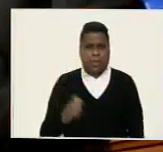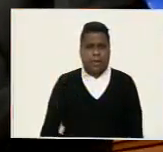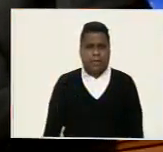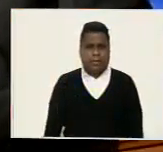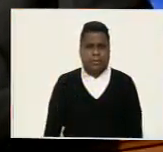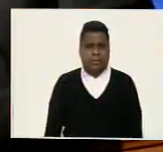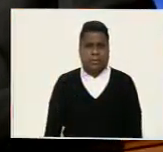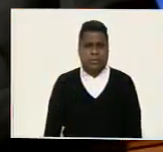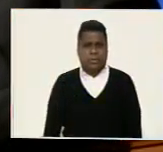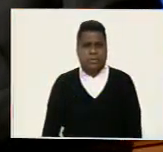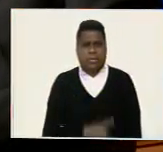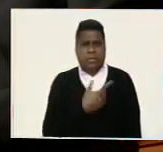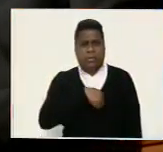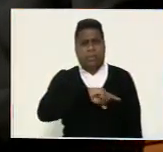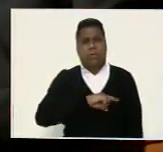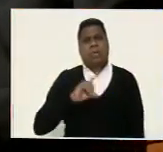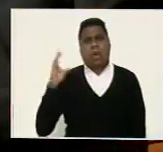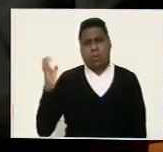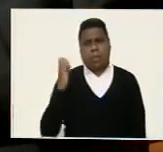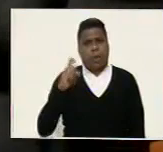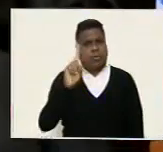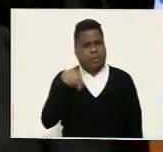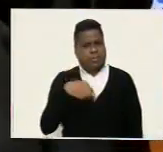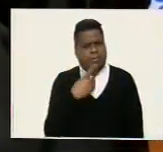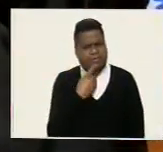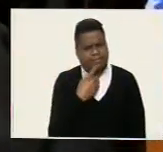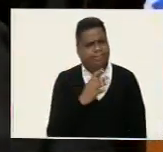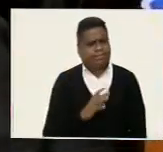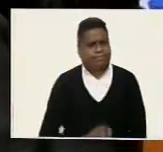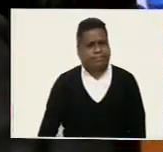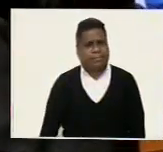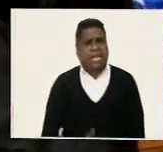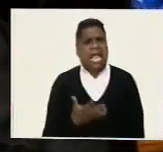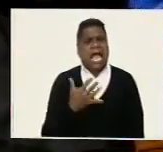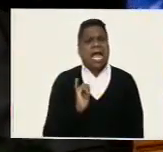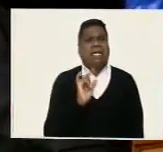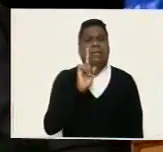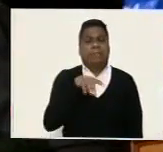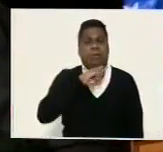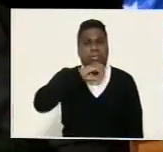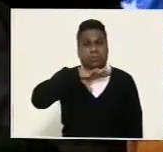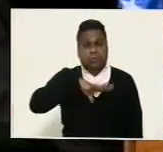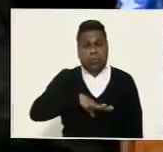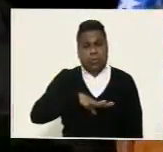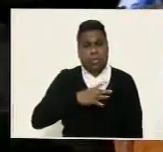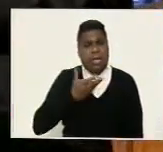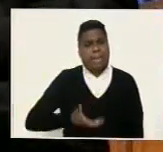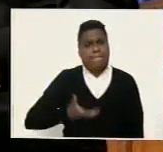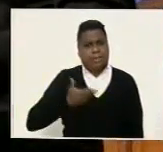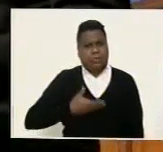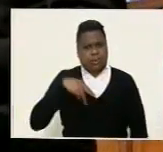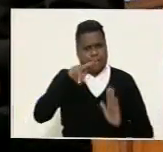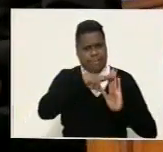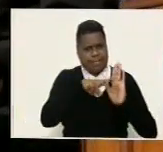español y de los europeos. Y hay un hecho histórico bien